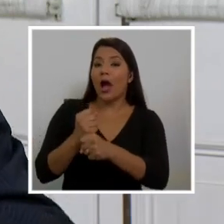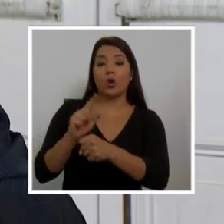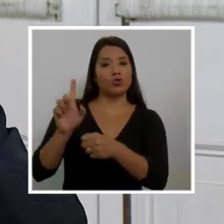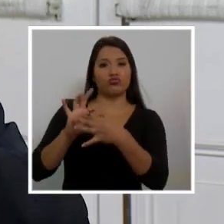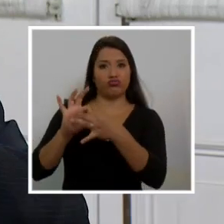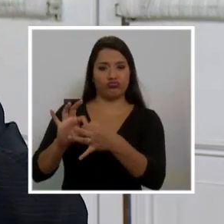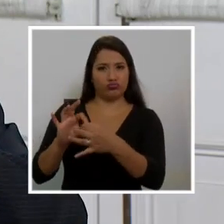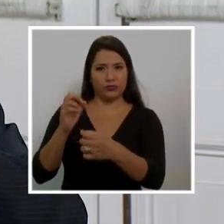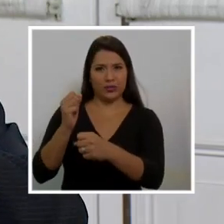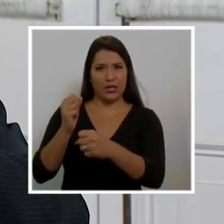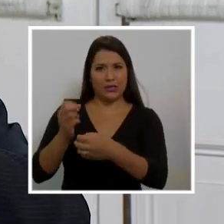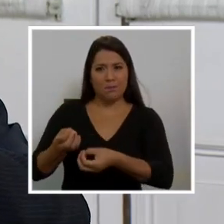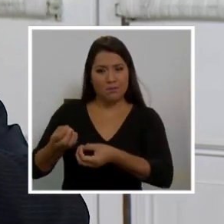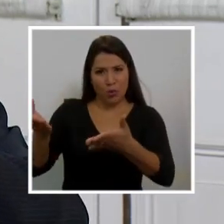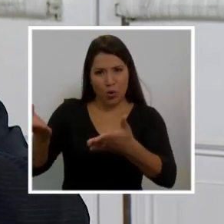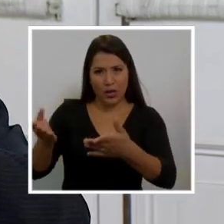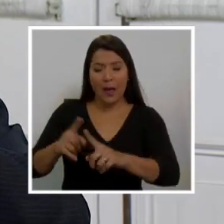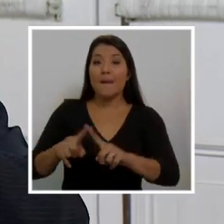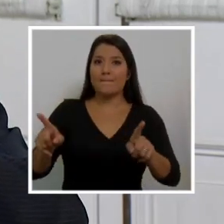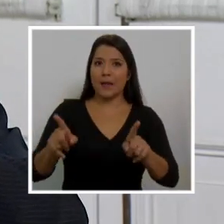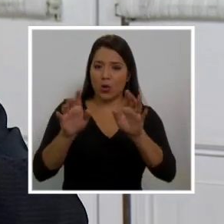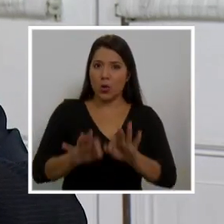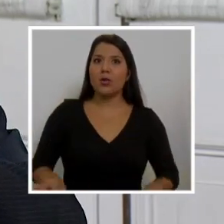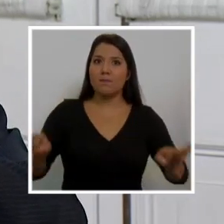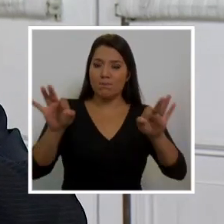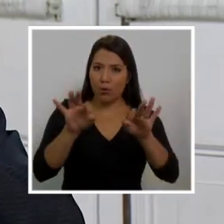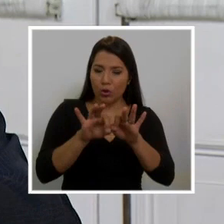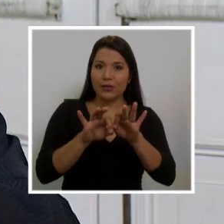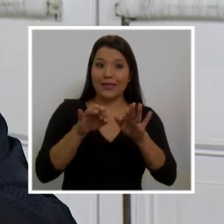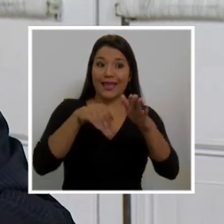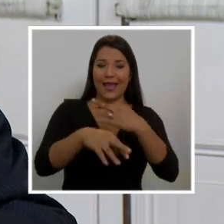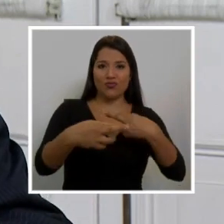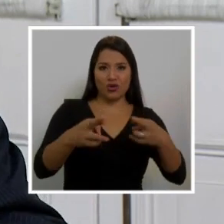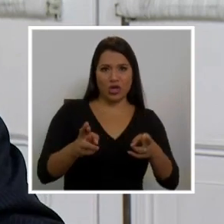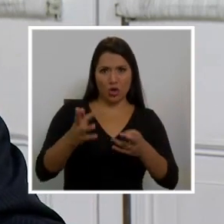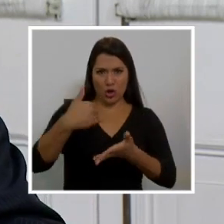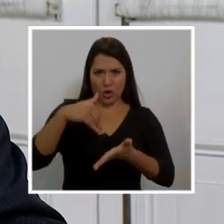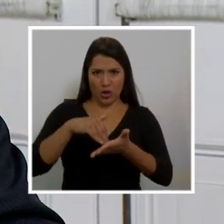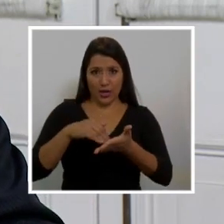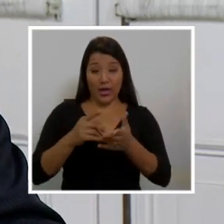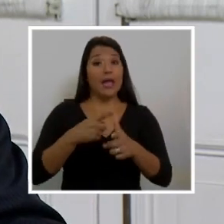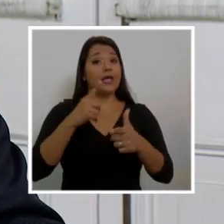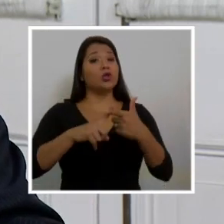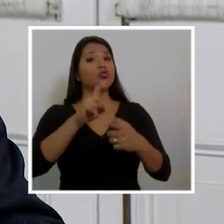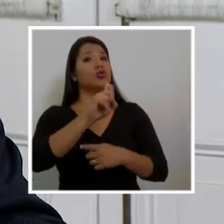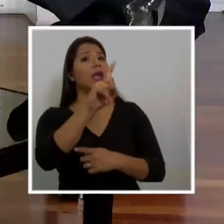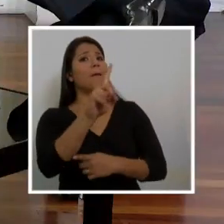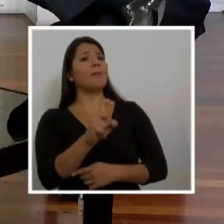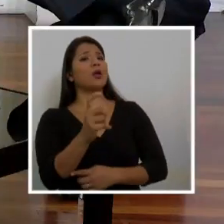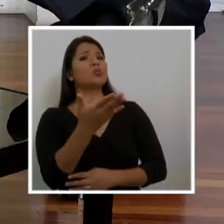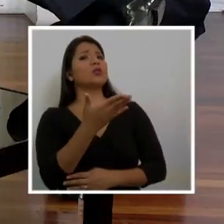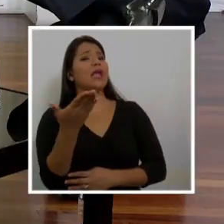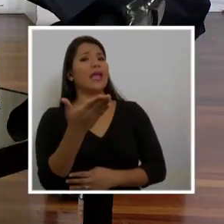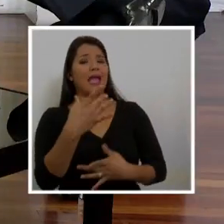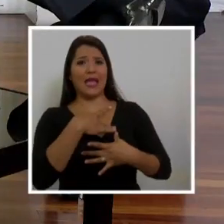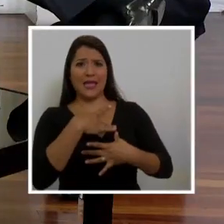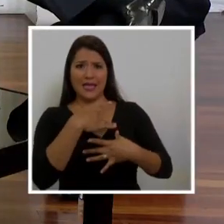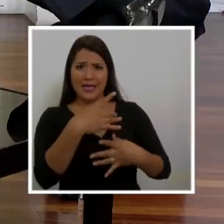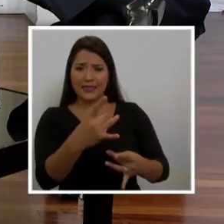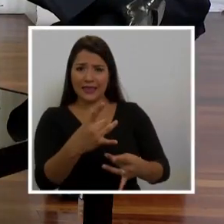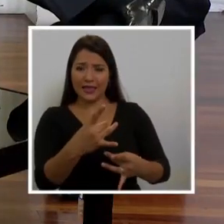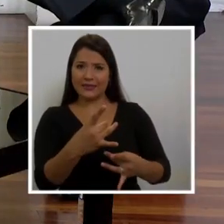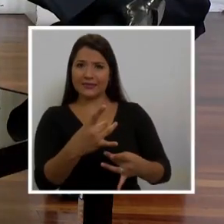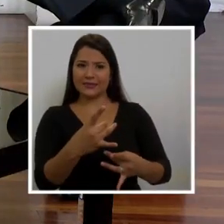otros temas, pero que también son importantes en lo regional y lo local? La pregunta entonces sería, ¿qué es lo que le interesa a la